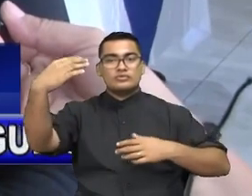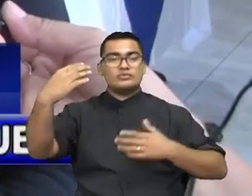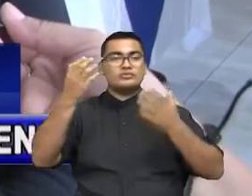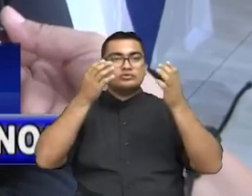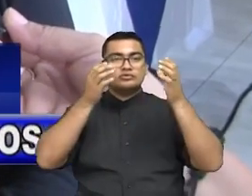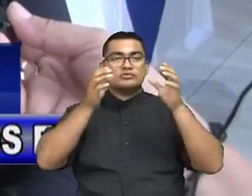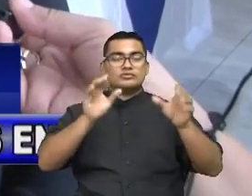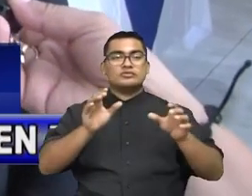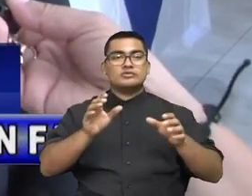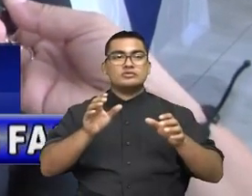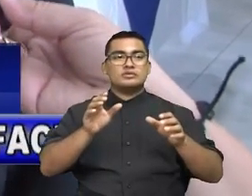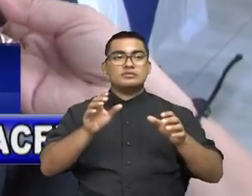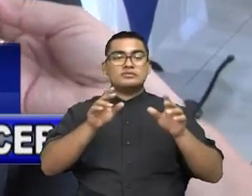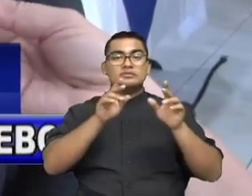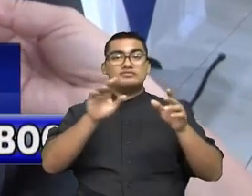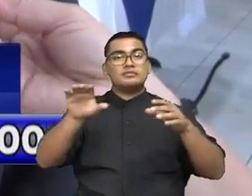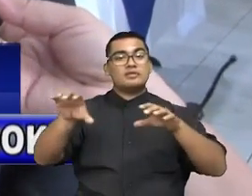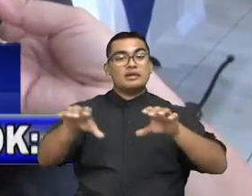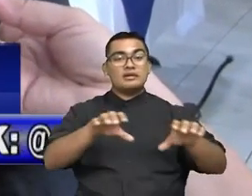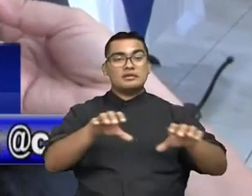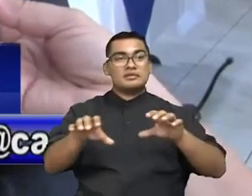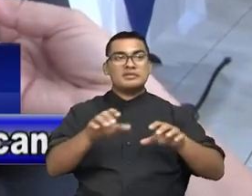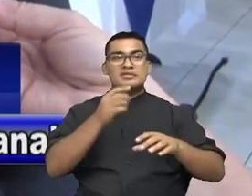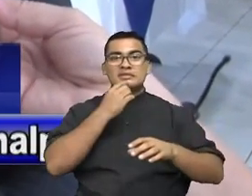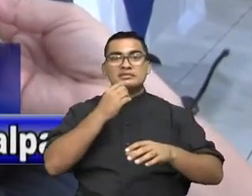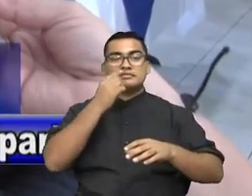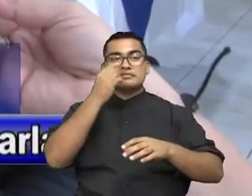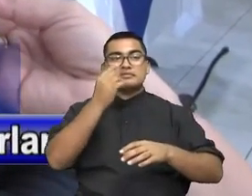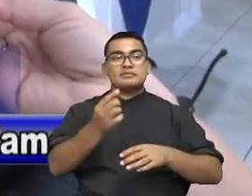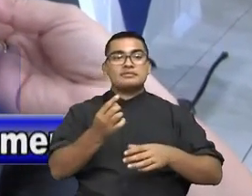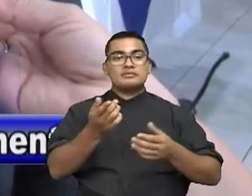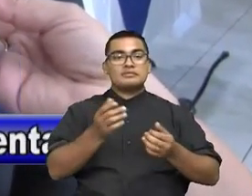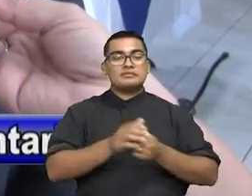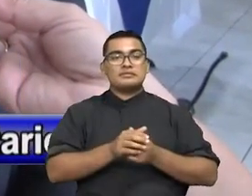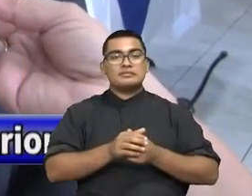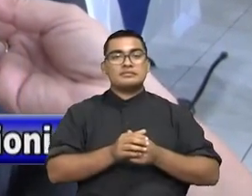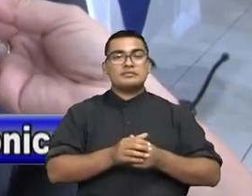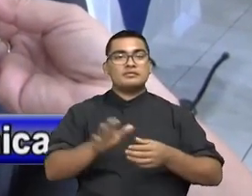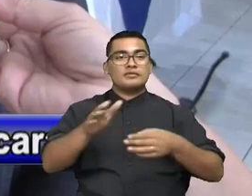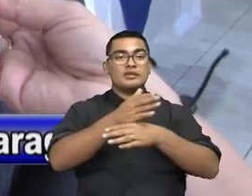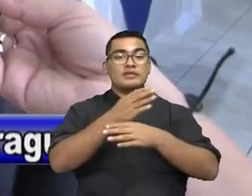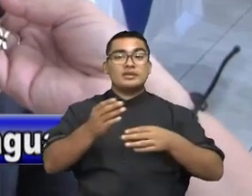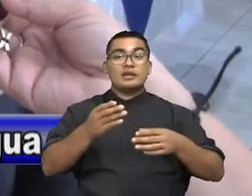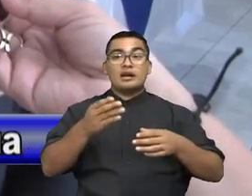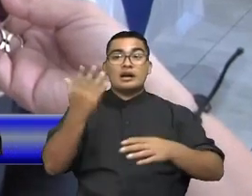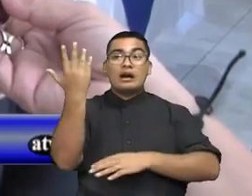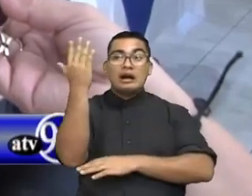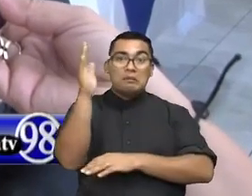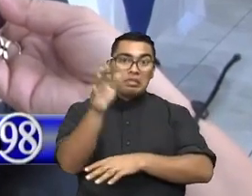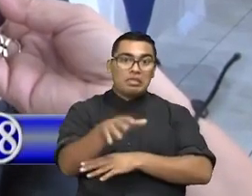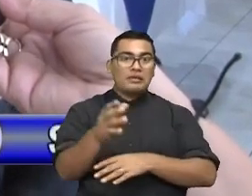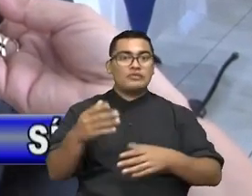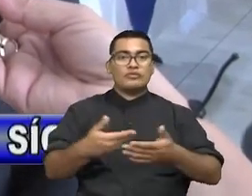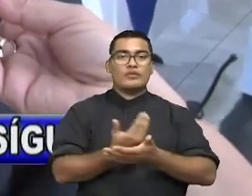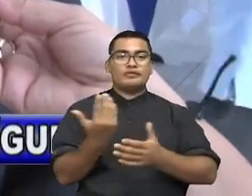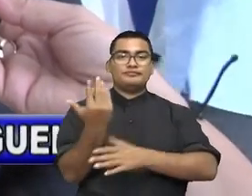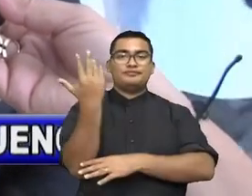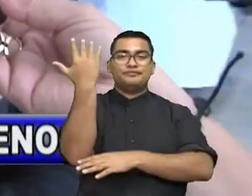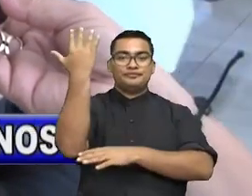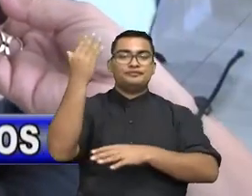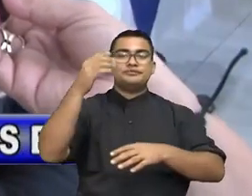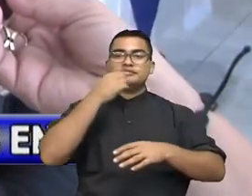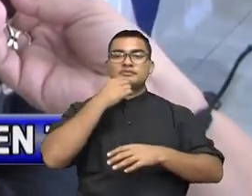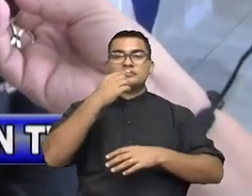y actividades, por ejemplo, ellos mencionaban algo importante, las acciones de reforestación que se venían haciendo. Entonces la política lo